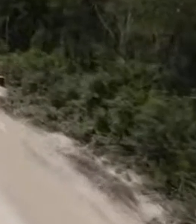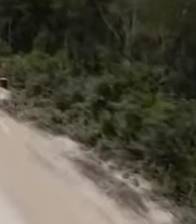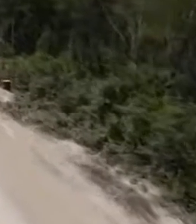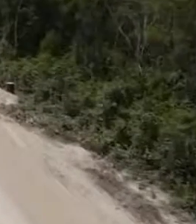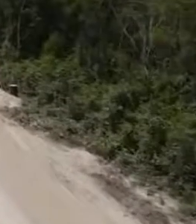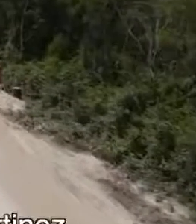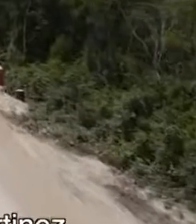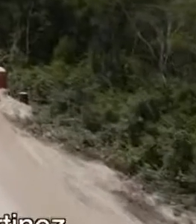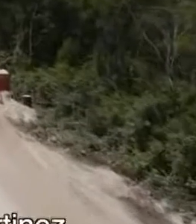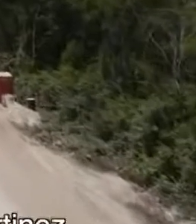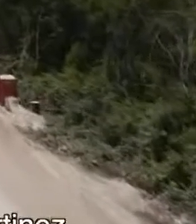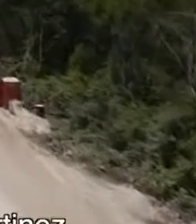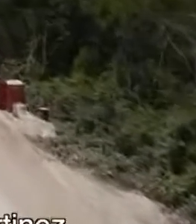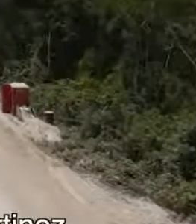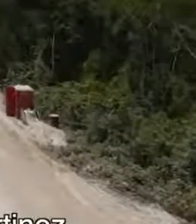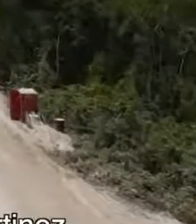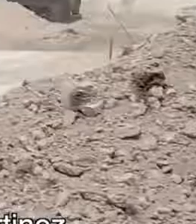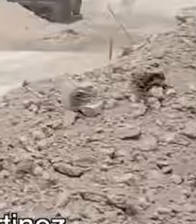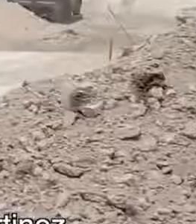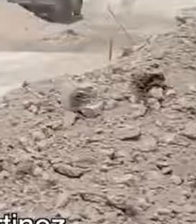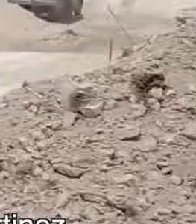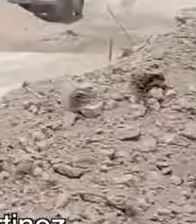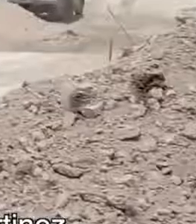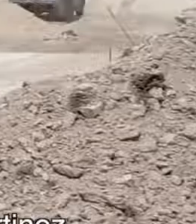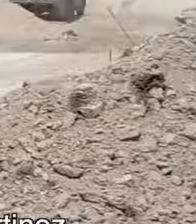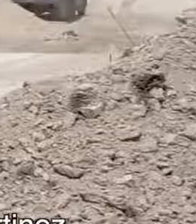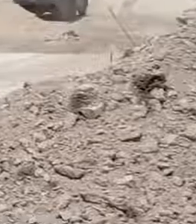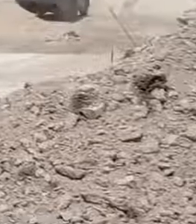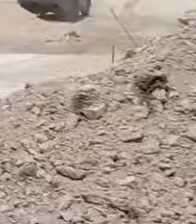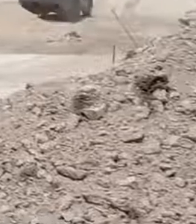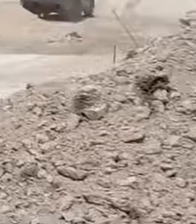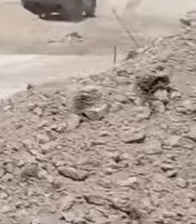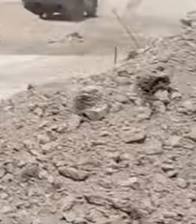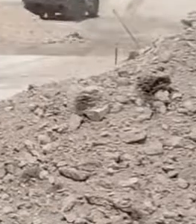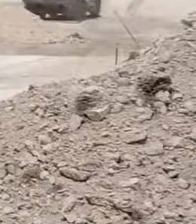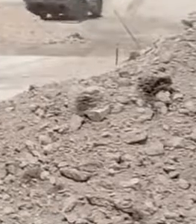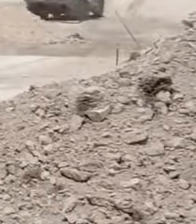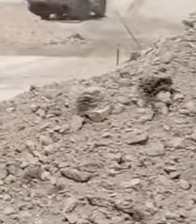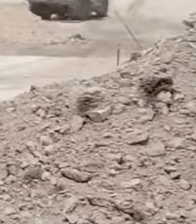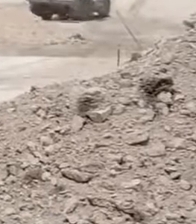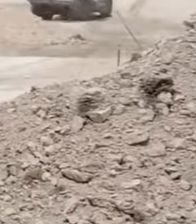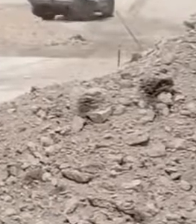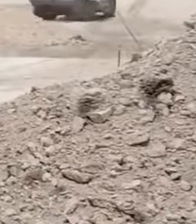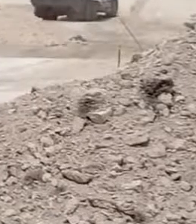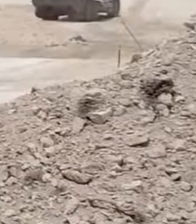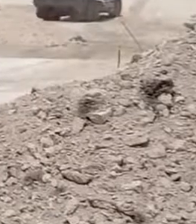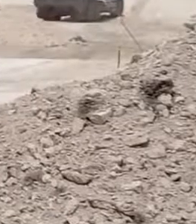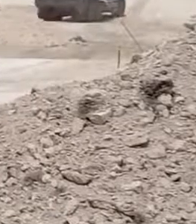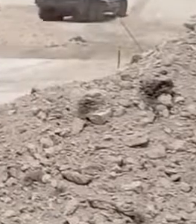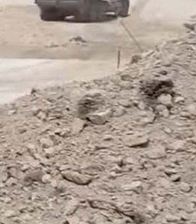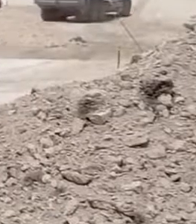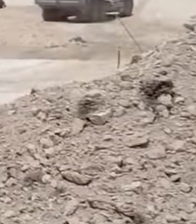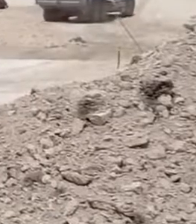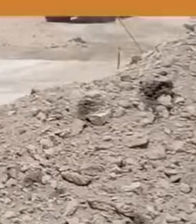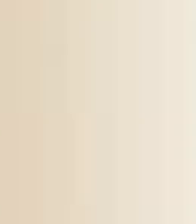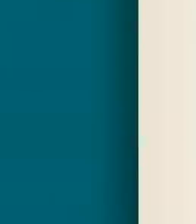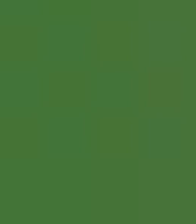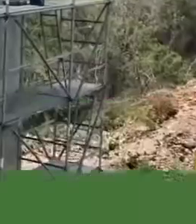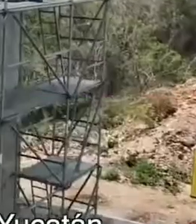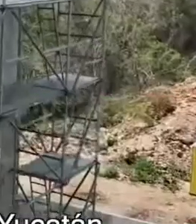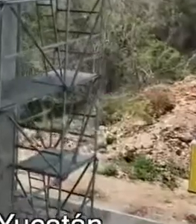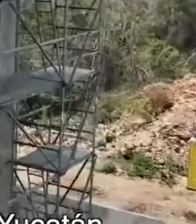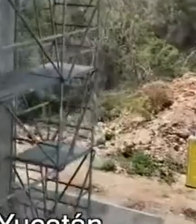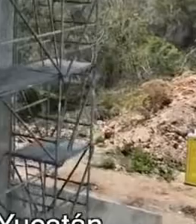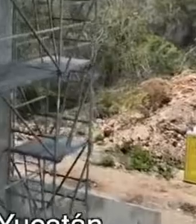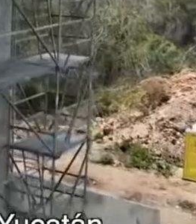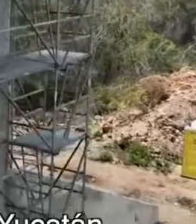estabilización de terraplén a la altura de comunidades como Ruiz Cortines, Arellano y Tishmucuy en Campeche. En